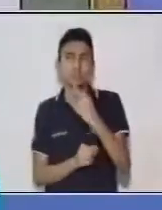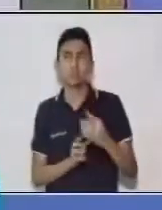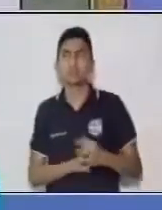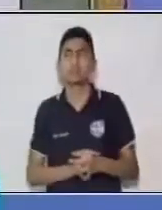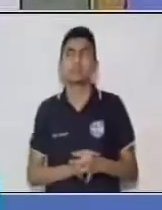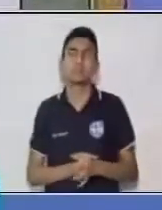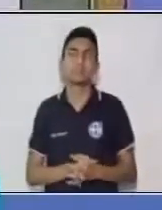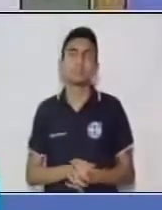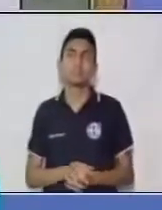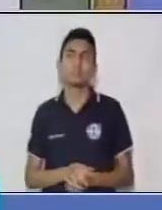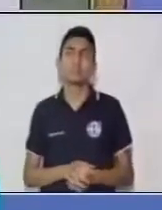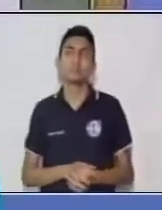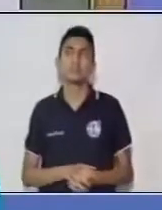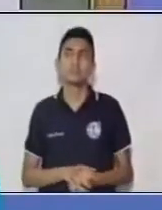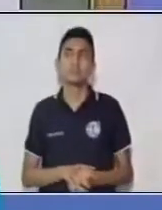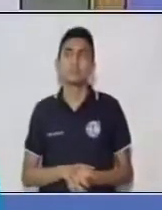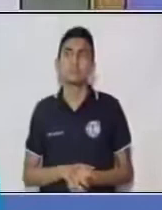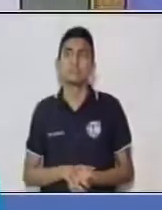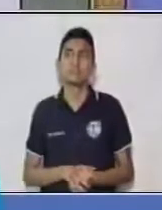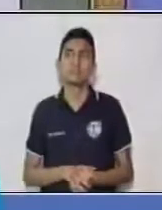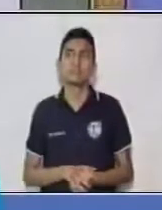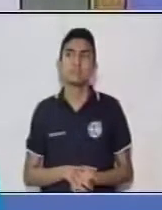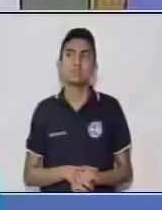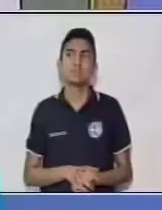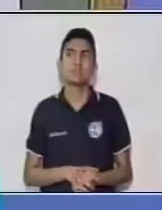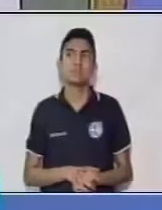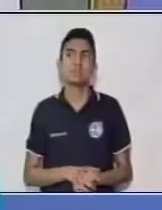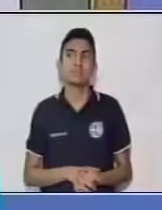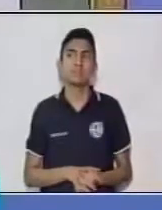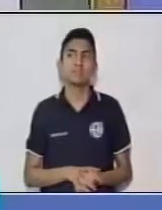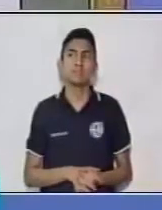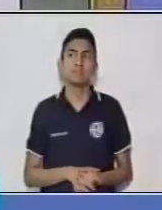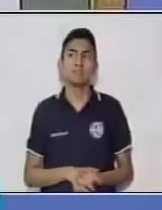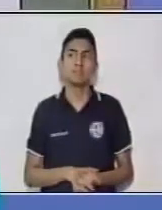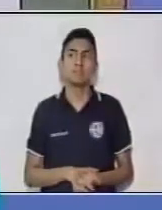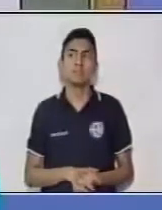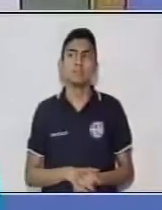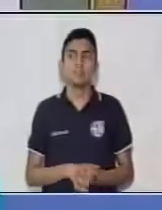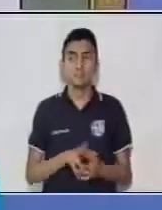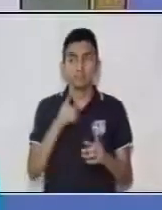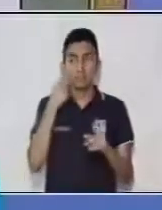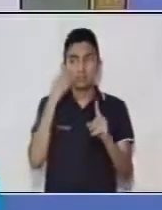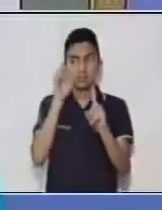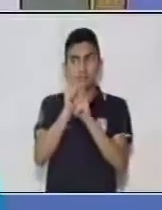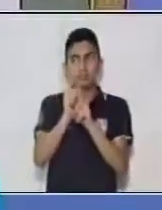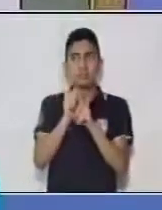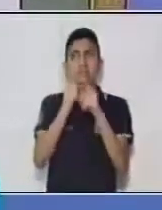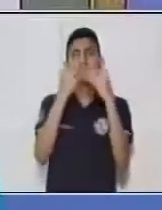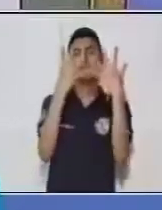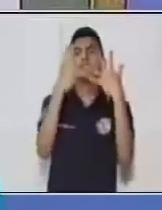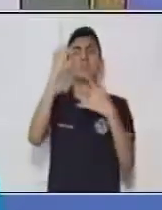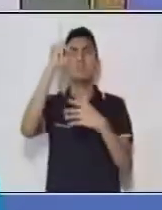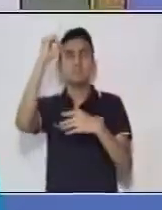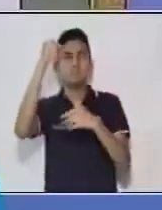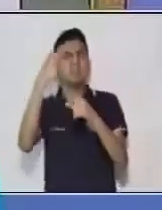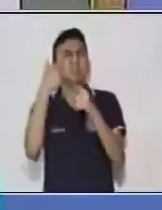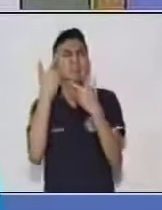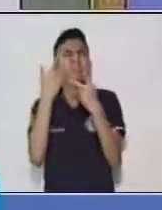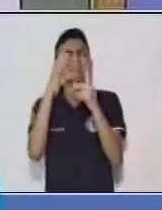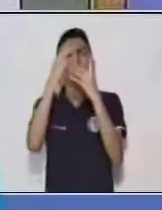hacer es girarla 90 grados. Al girarla 90